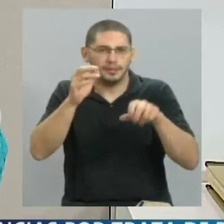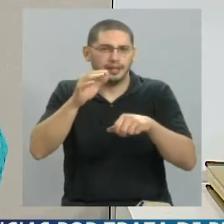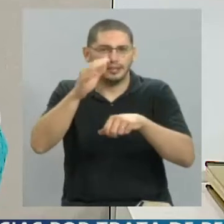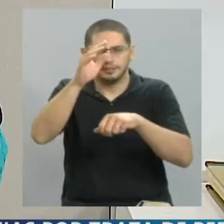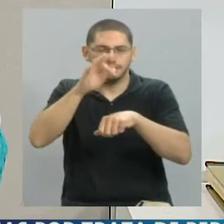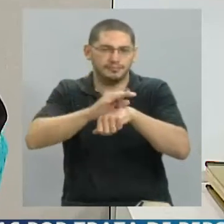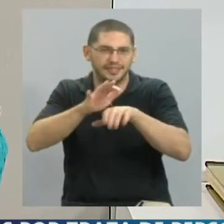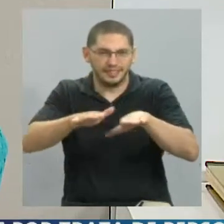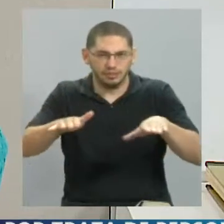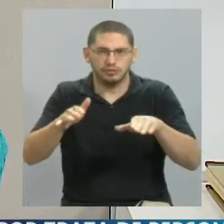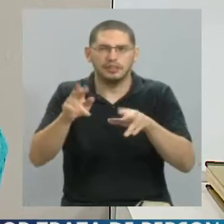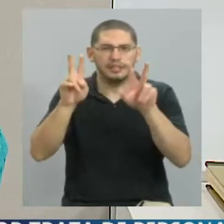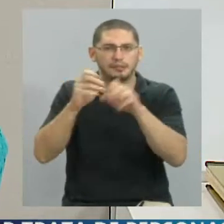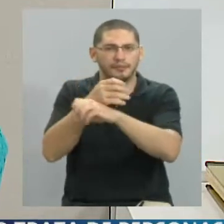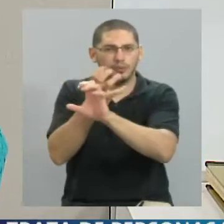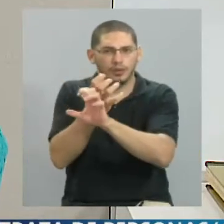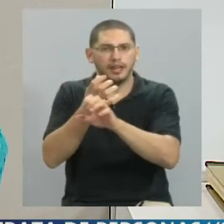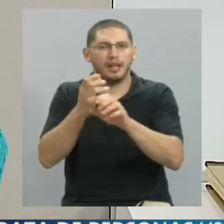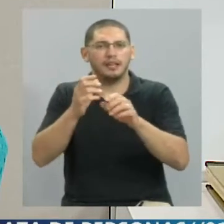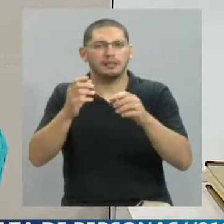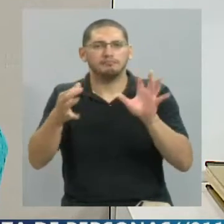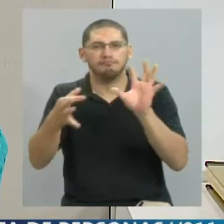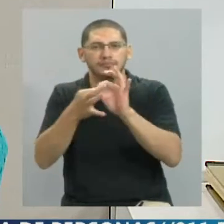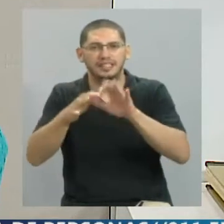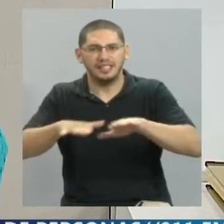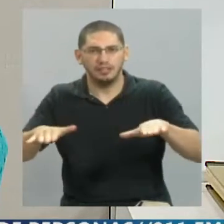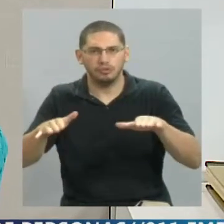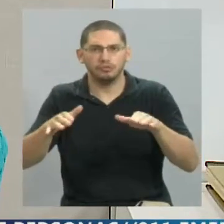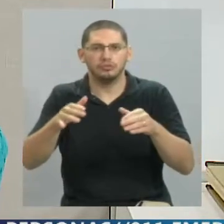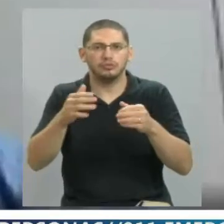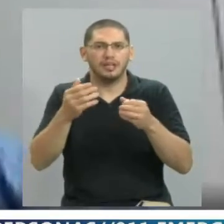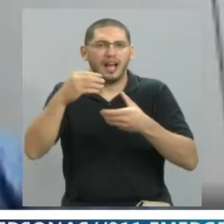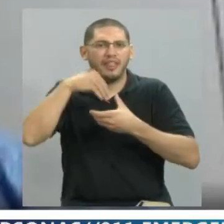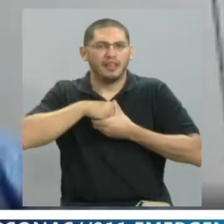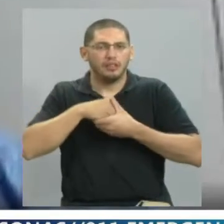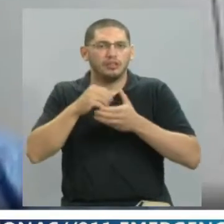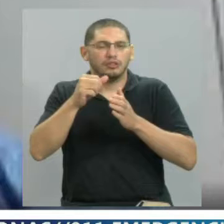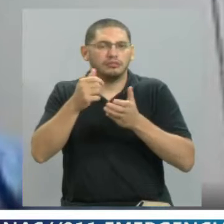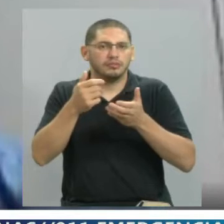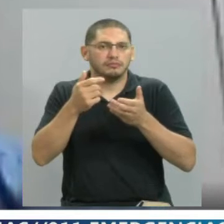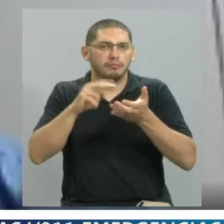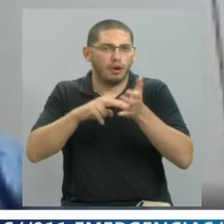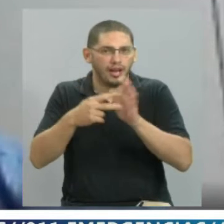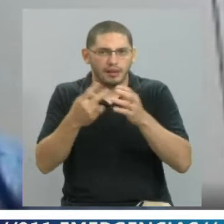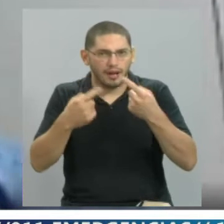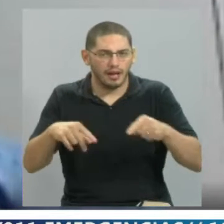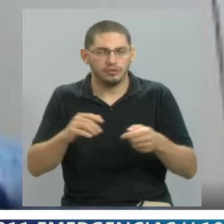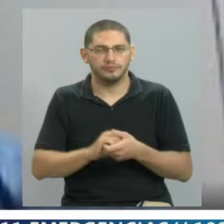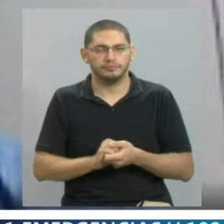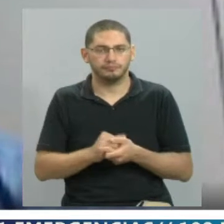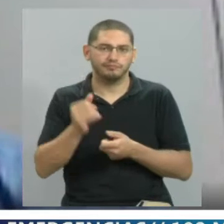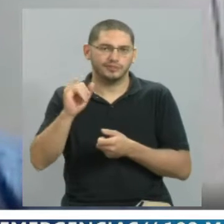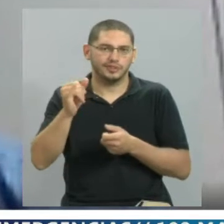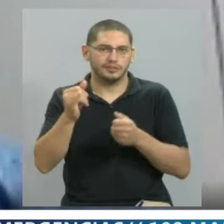la virtualidad y cómo ya afectó la virtualidad en los chicos de nuestro país? Bueno, claramente con el